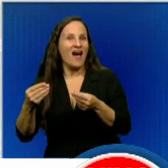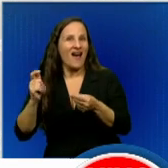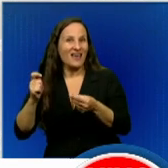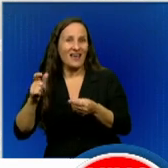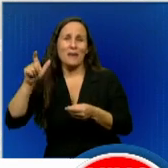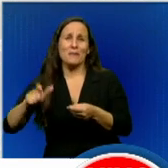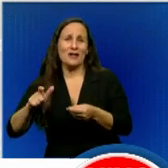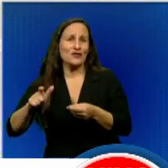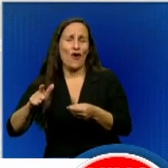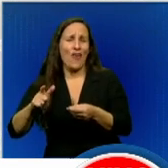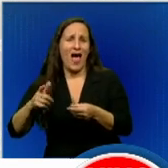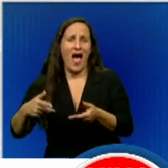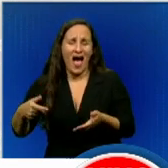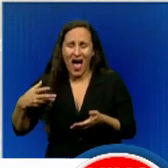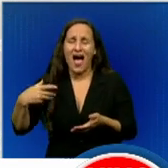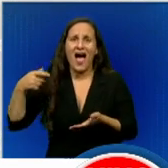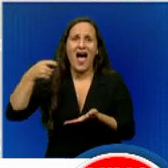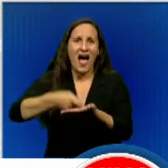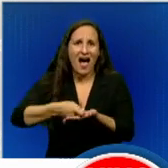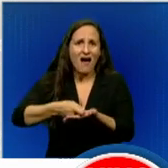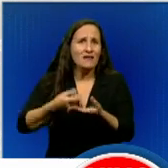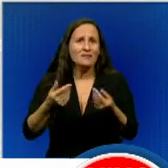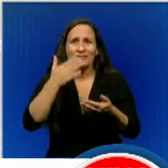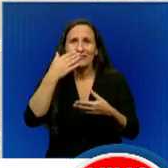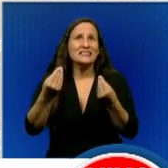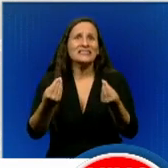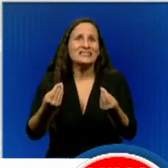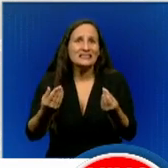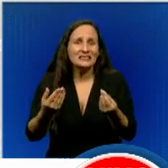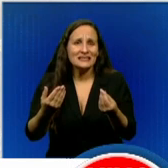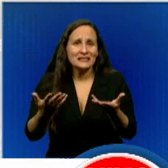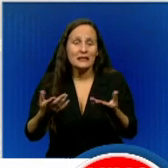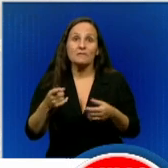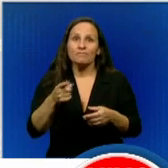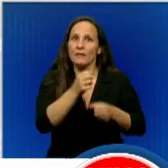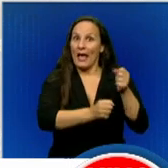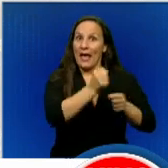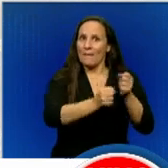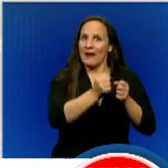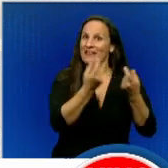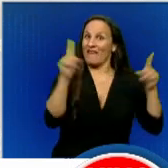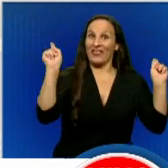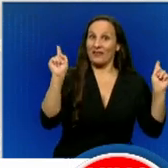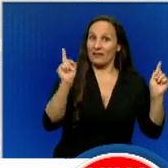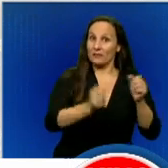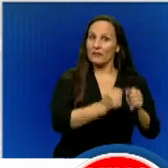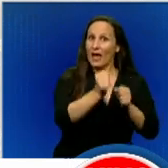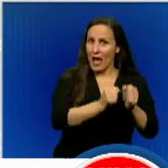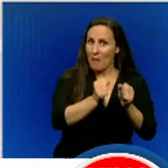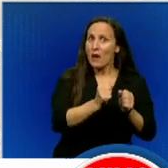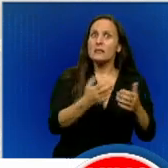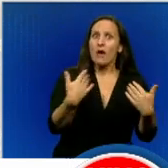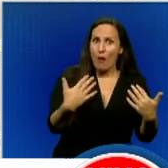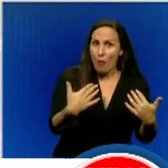que no lo puede trasladar y eso es lo que lo hace progresivo las empresas por el contrario tienen la capacidad de